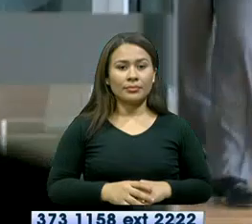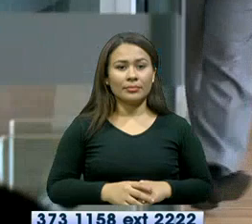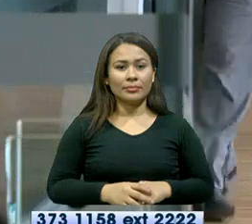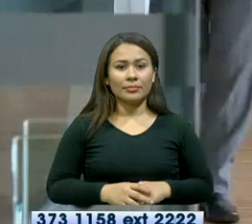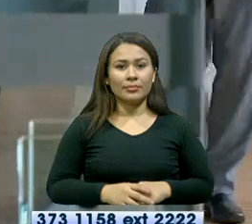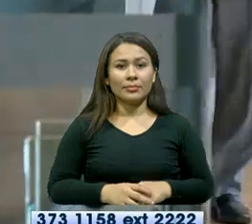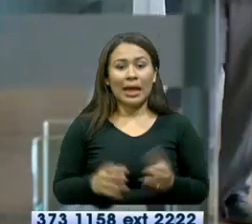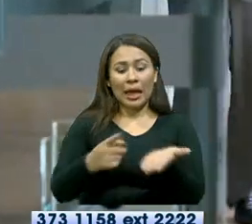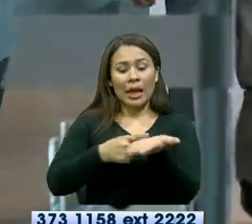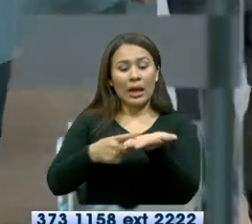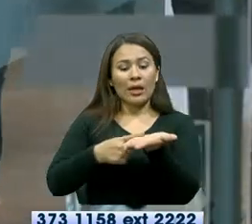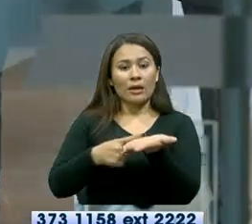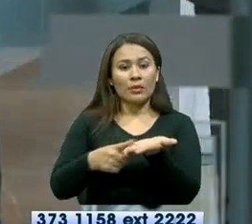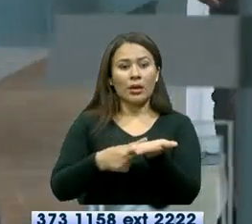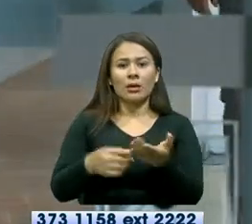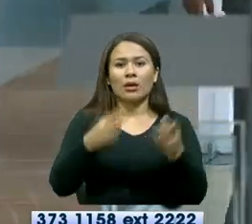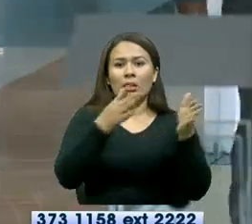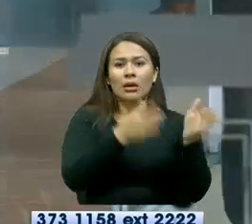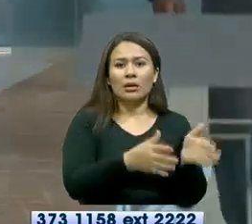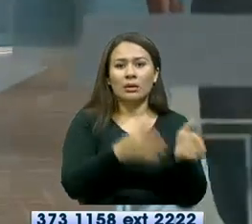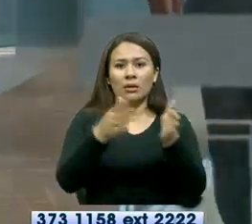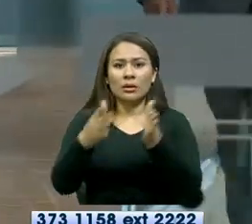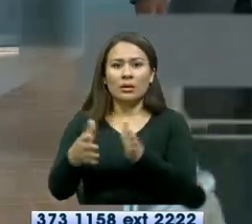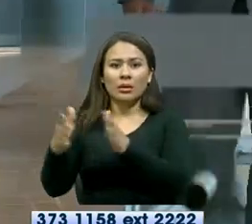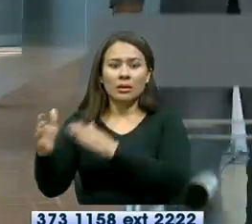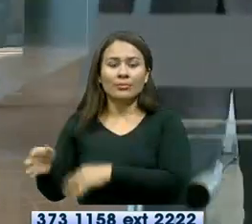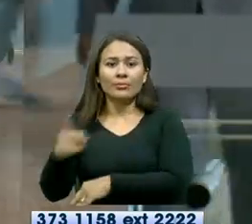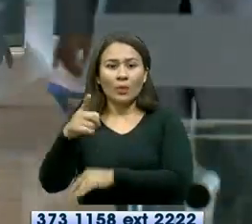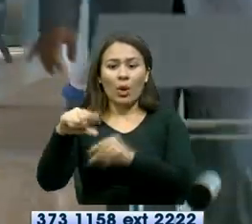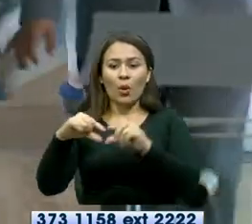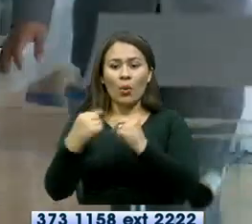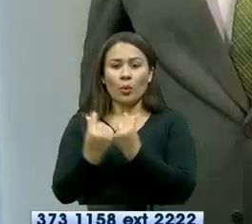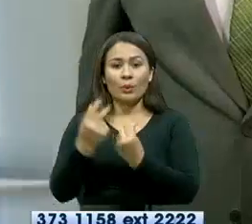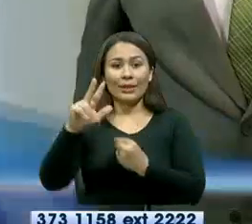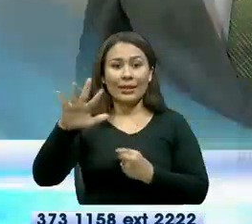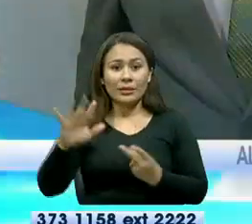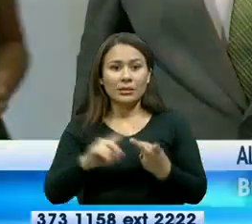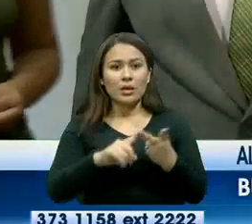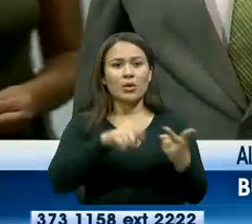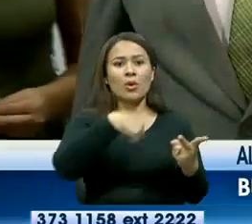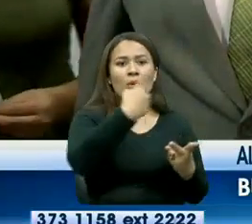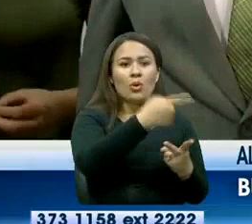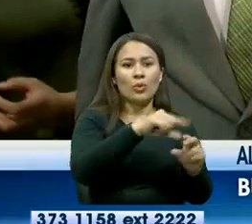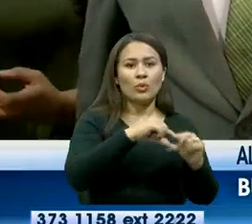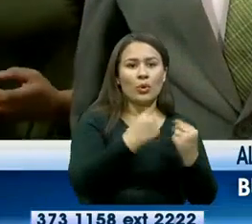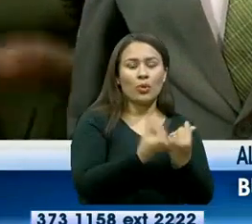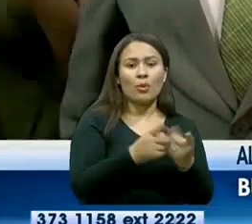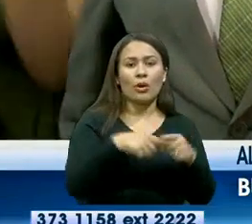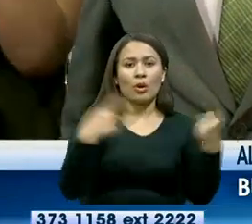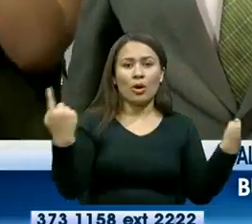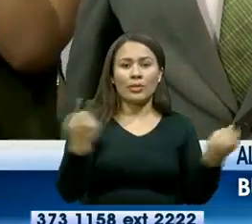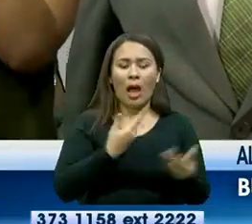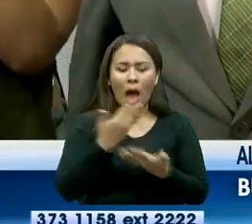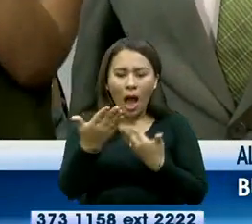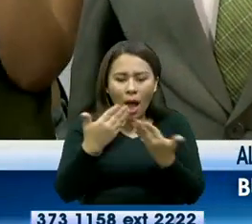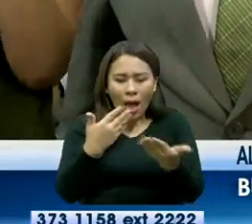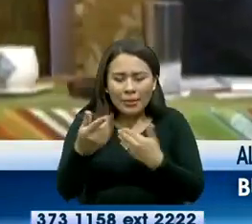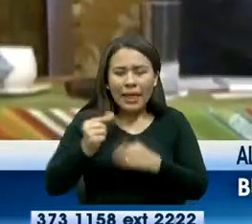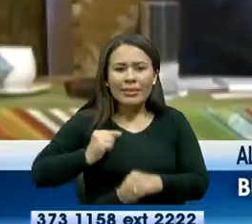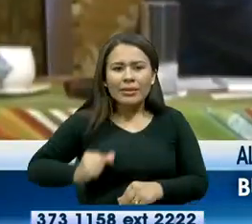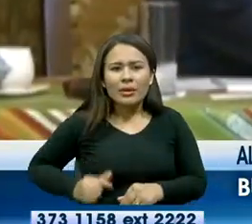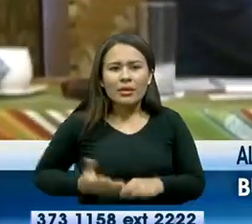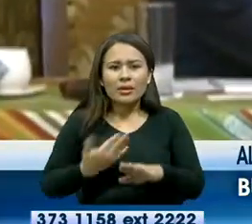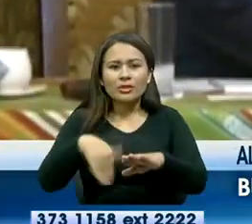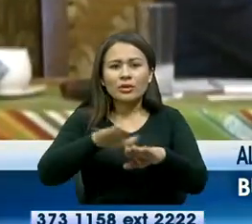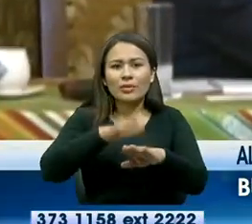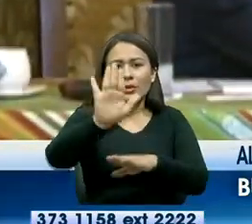En reuniones casi simultáneas, la bancada oficialista y el Buró Nacional de Alianza País revisaron en detalle las últimas decisiones tomadas